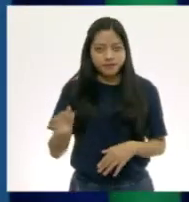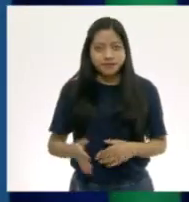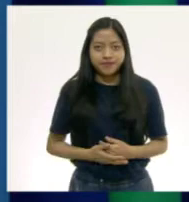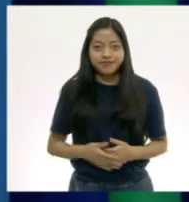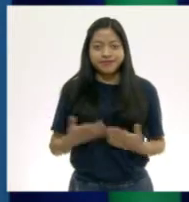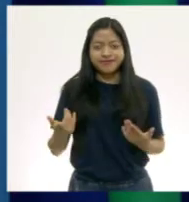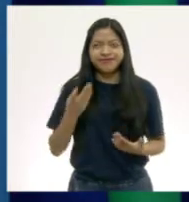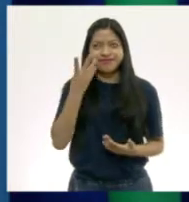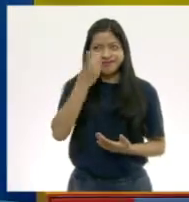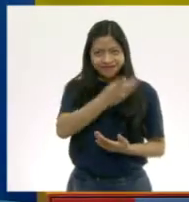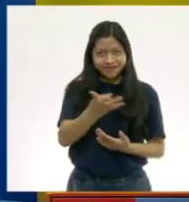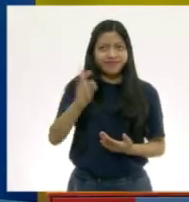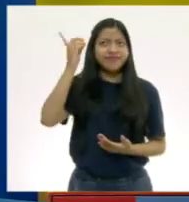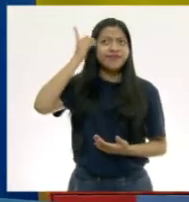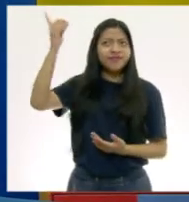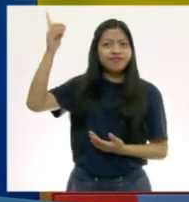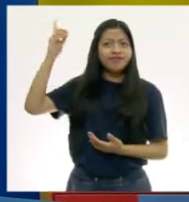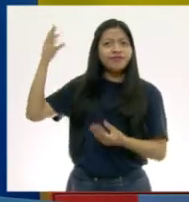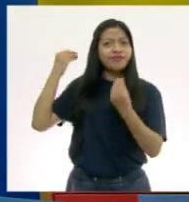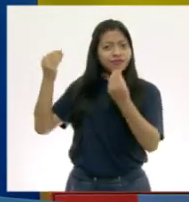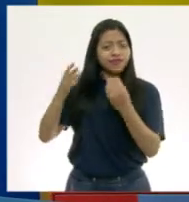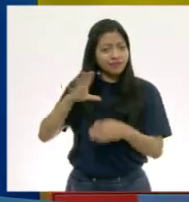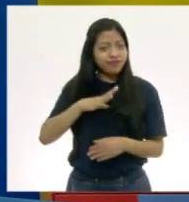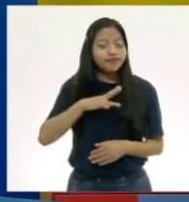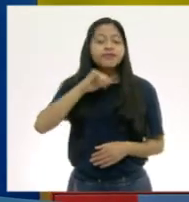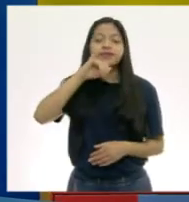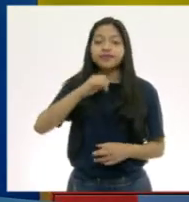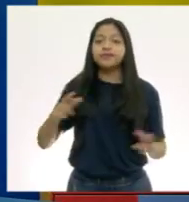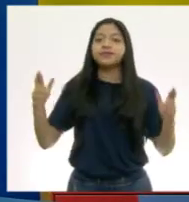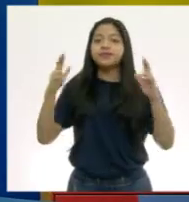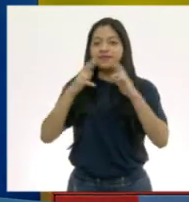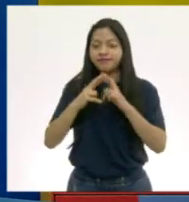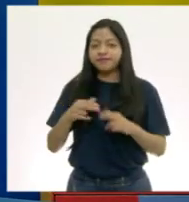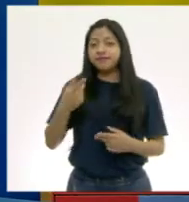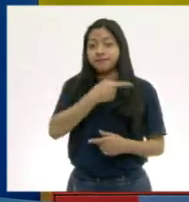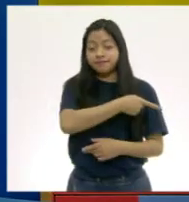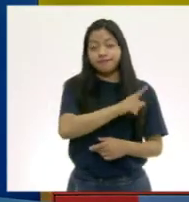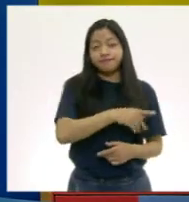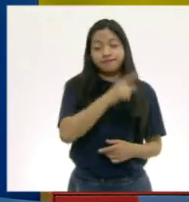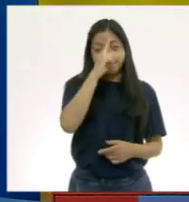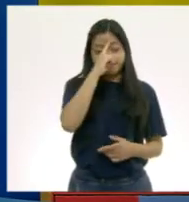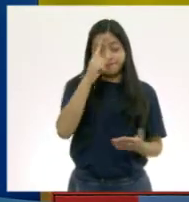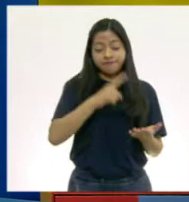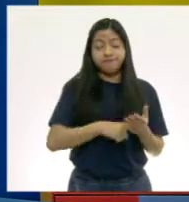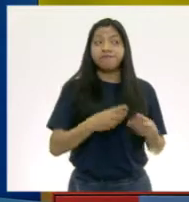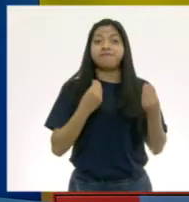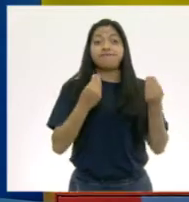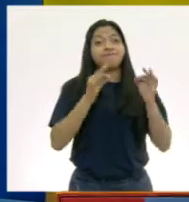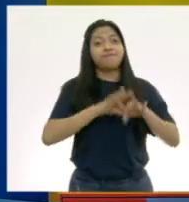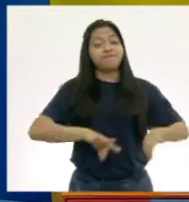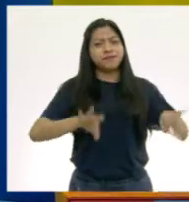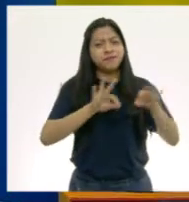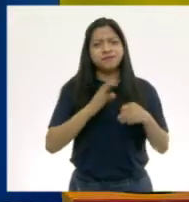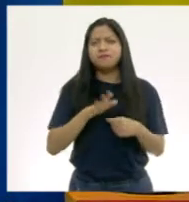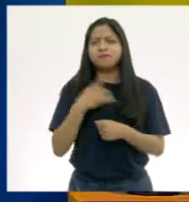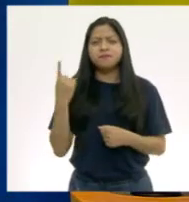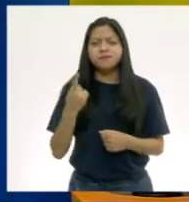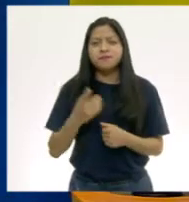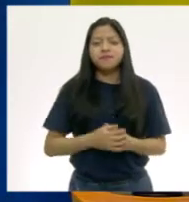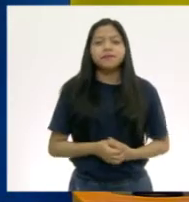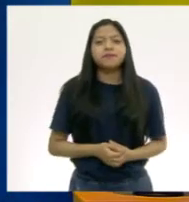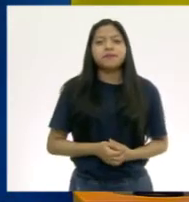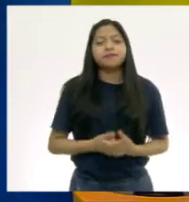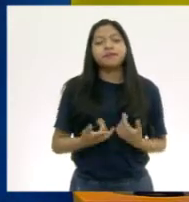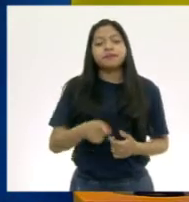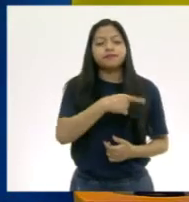en varios dioses? Así es, para los egipcios la religión era una cosa muy importante de sus vidas, ya que creían que afectaba